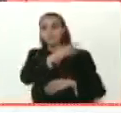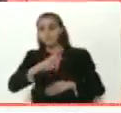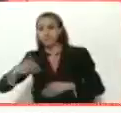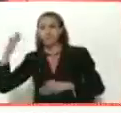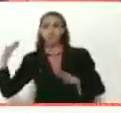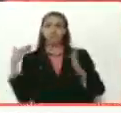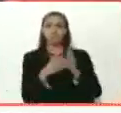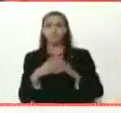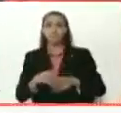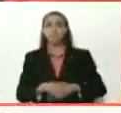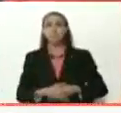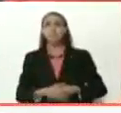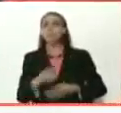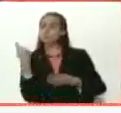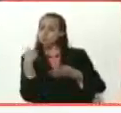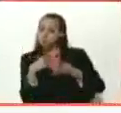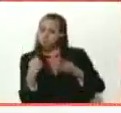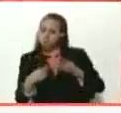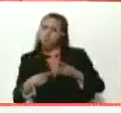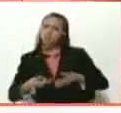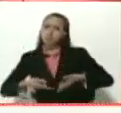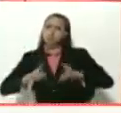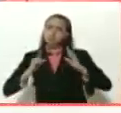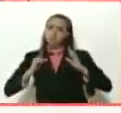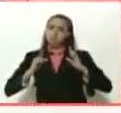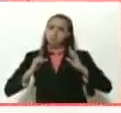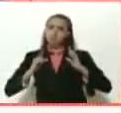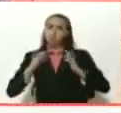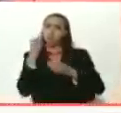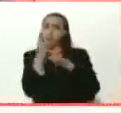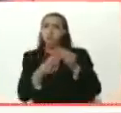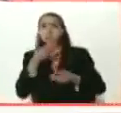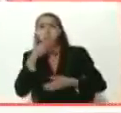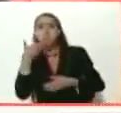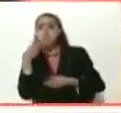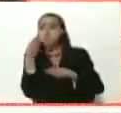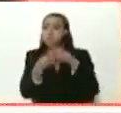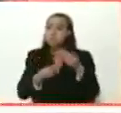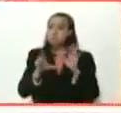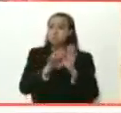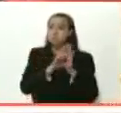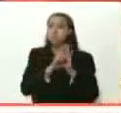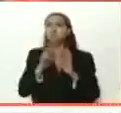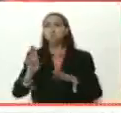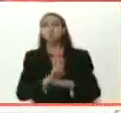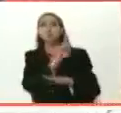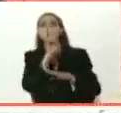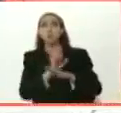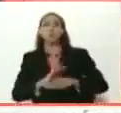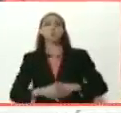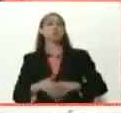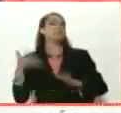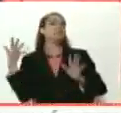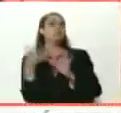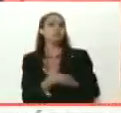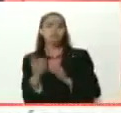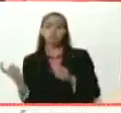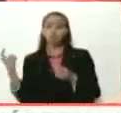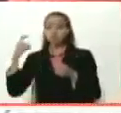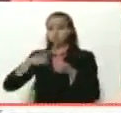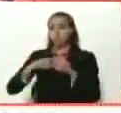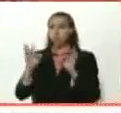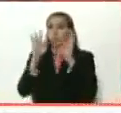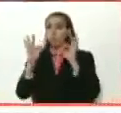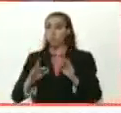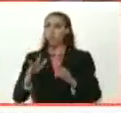eso, algunos otros elementos que nos permitan una mejor aplicación de la ley. Eso significa también la incorporación de nuevas formas